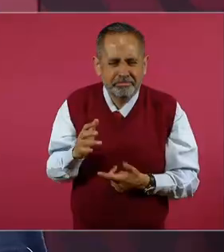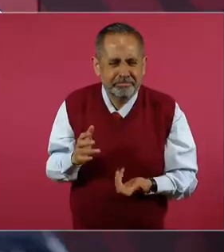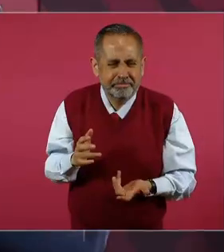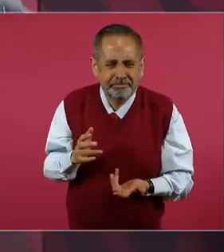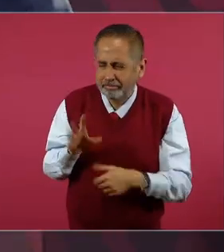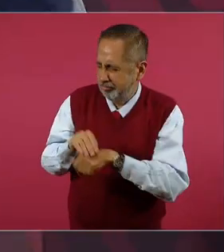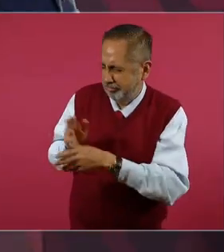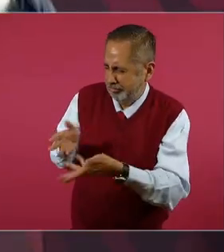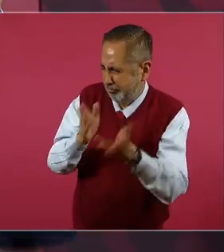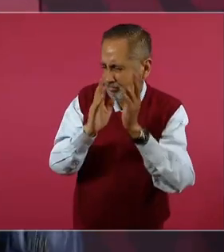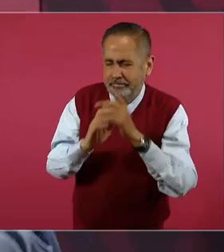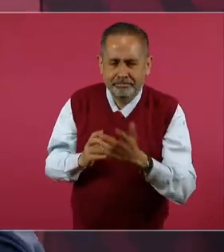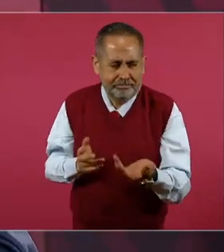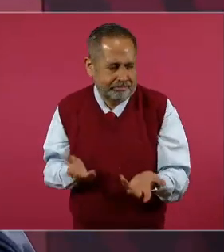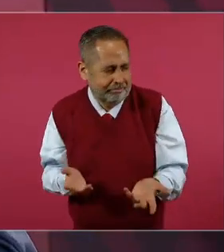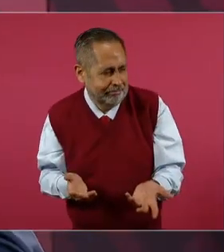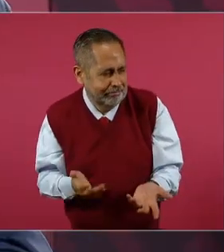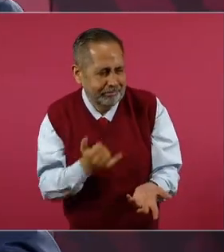o